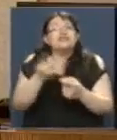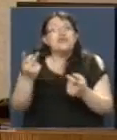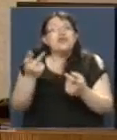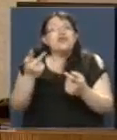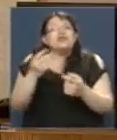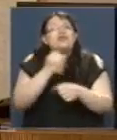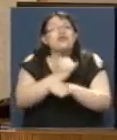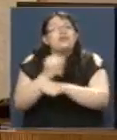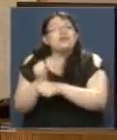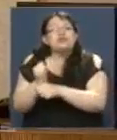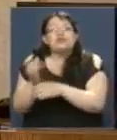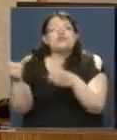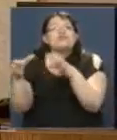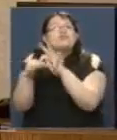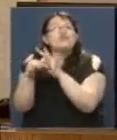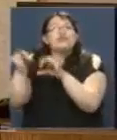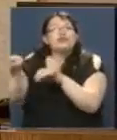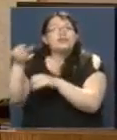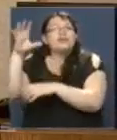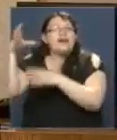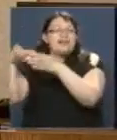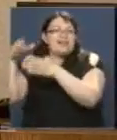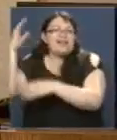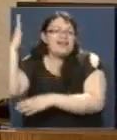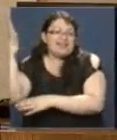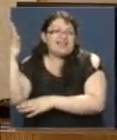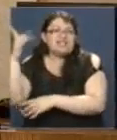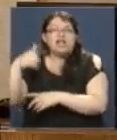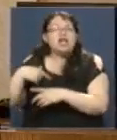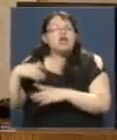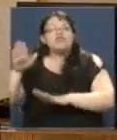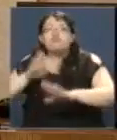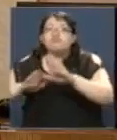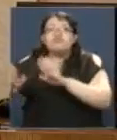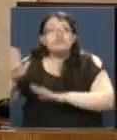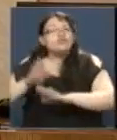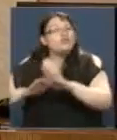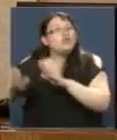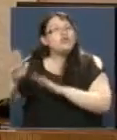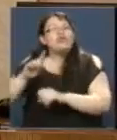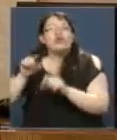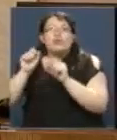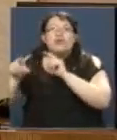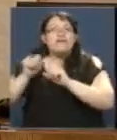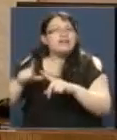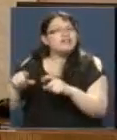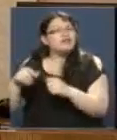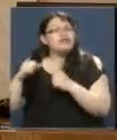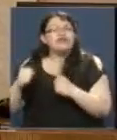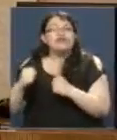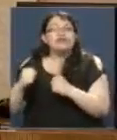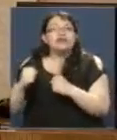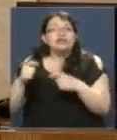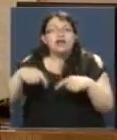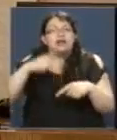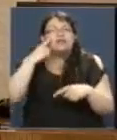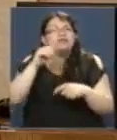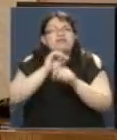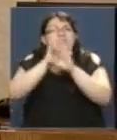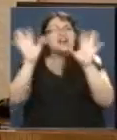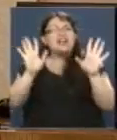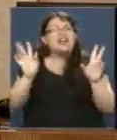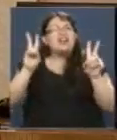propias de la derecha, son de ellos y las defienden a brazo partido. No se ve acá claro el